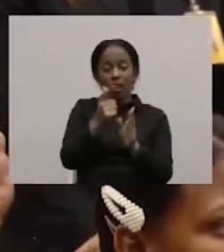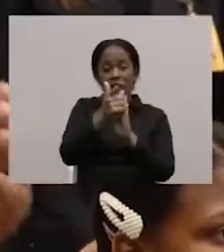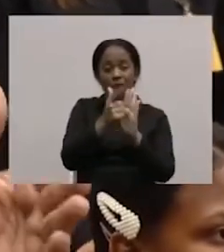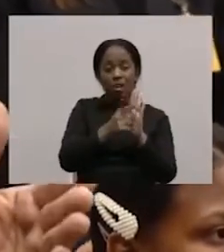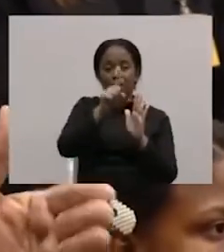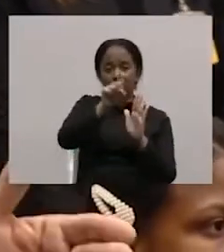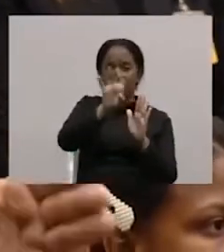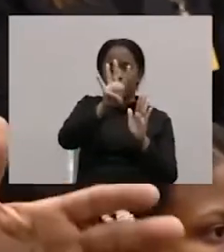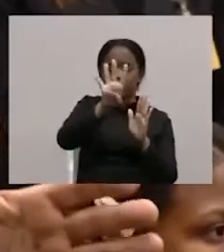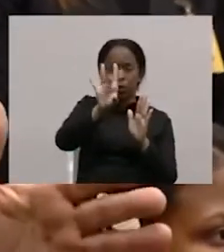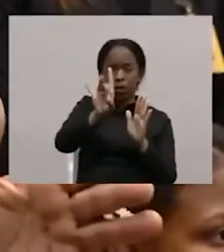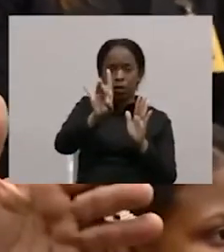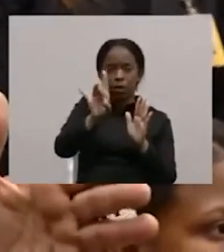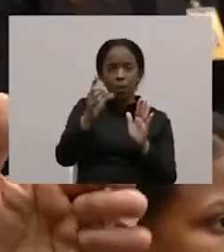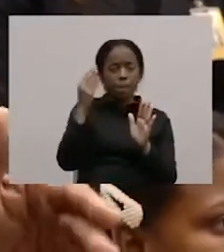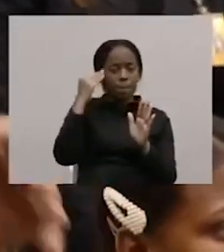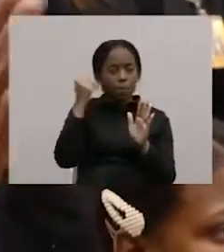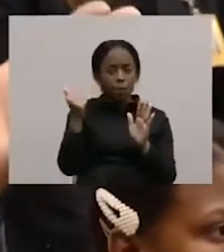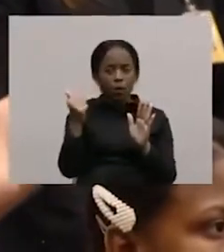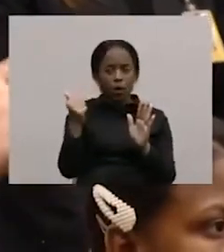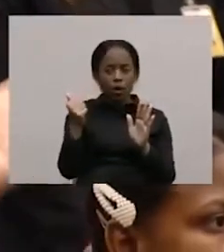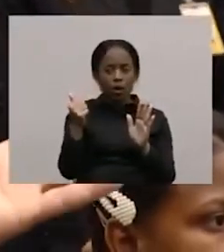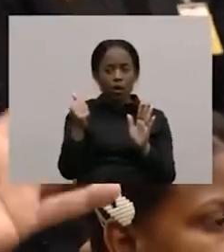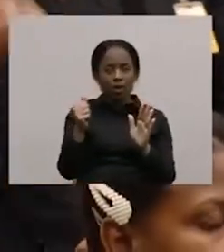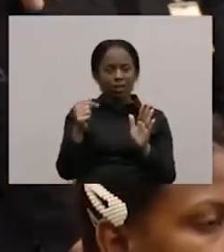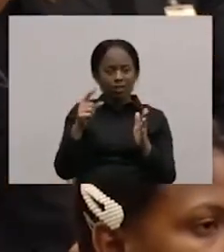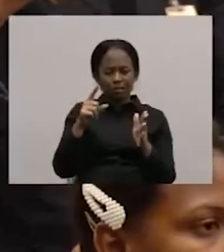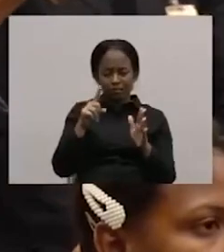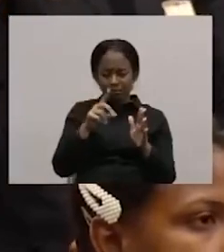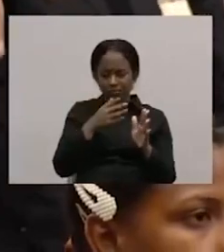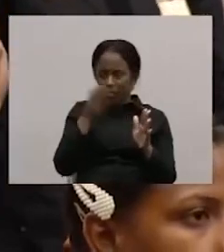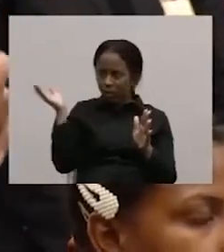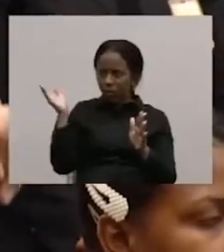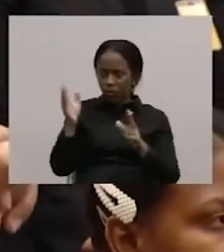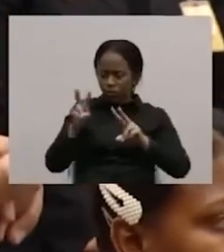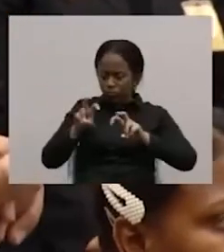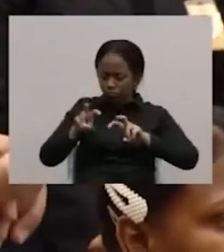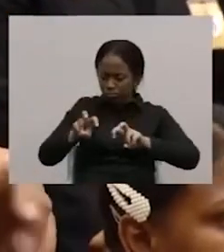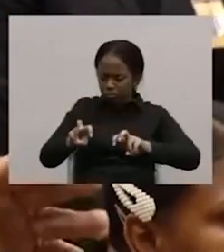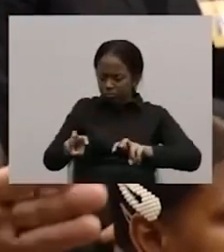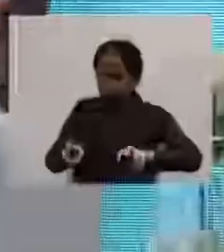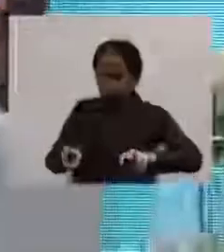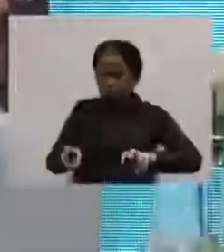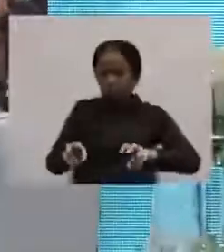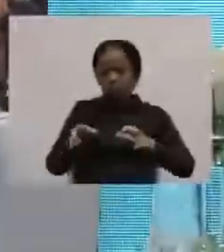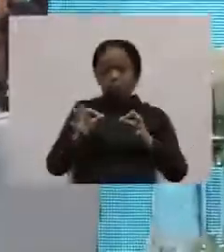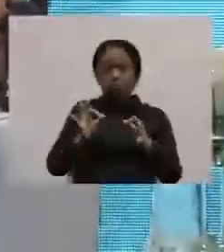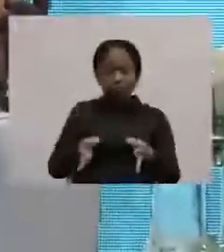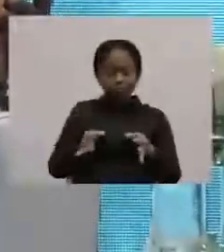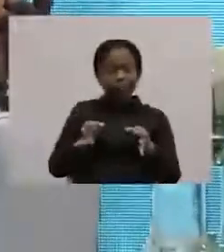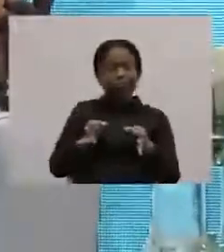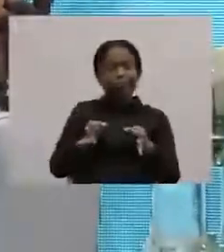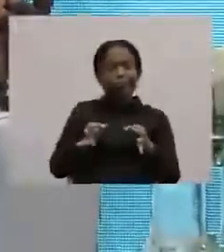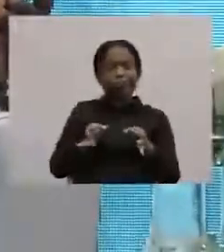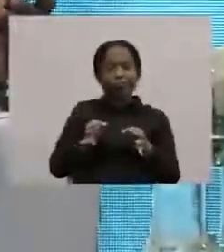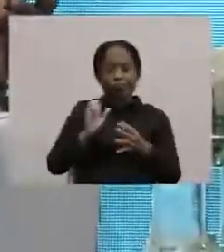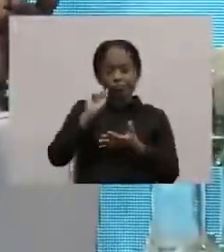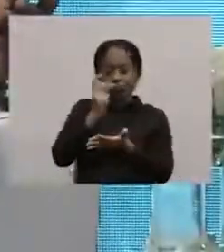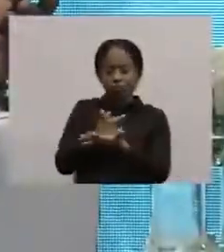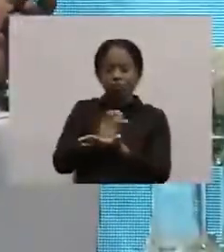148, porque verificaron, según ellos, que se había aprobado en tres